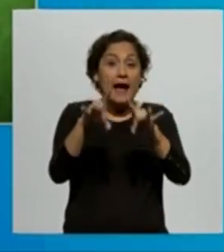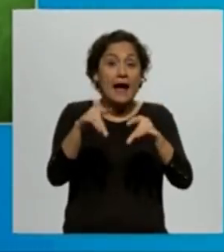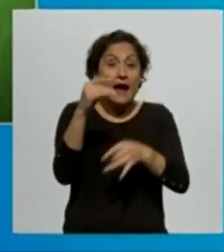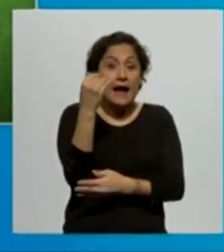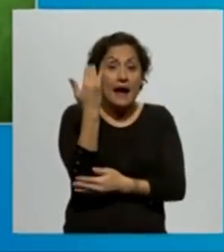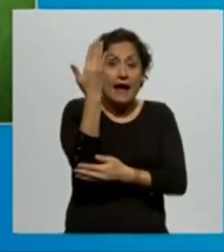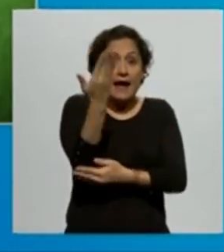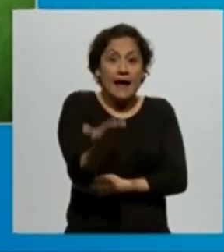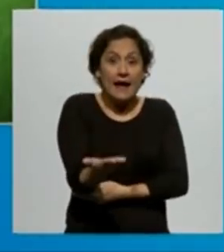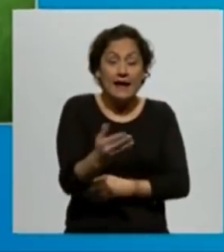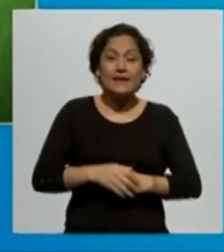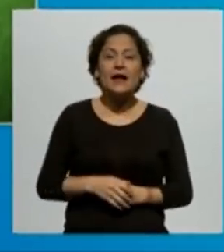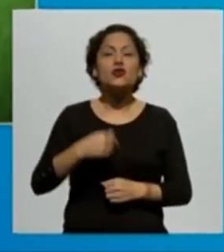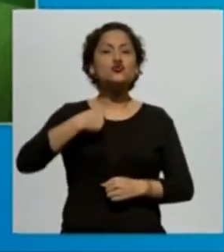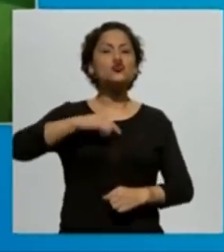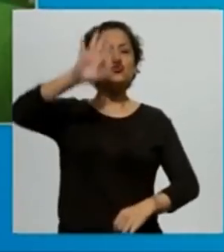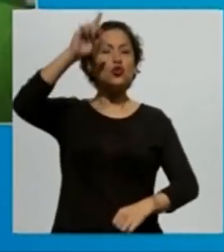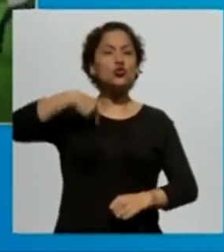rescato!